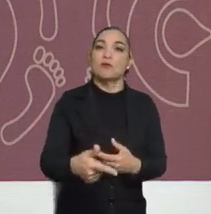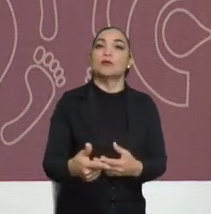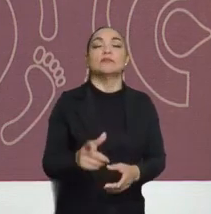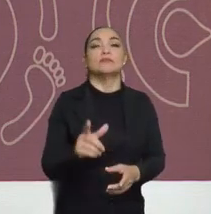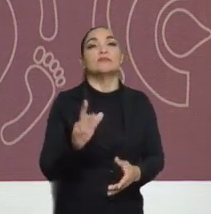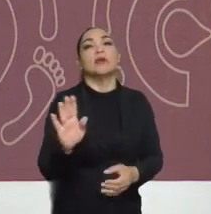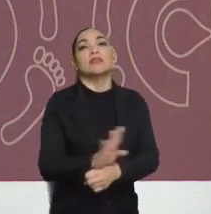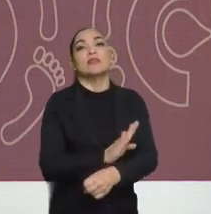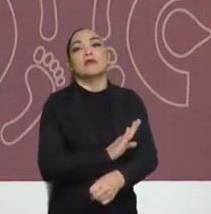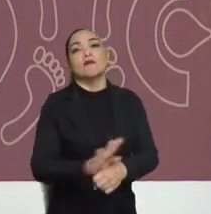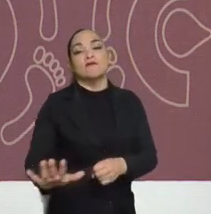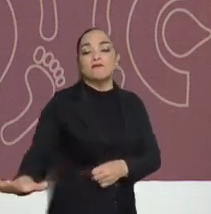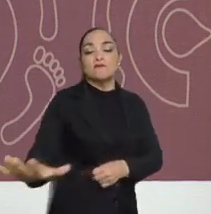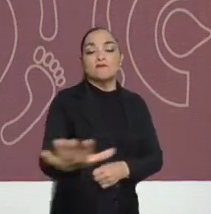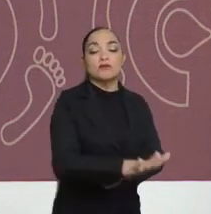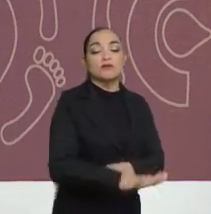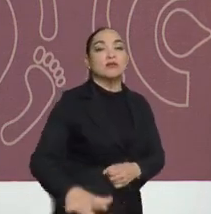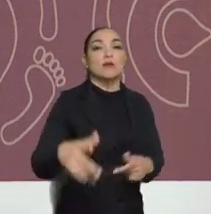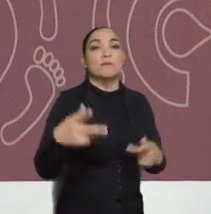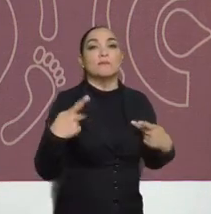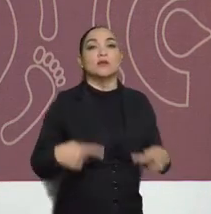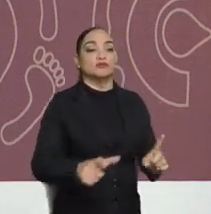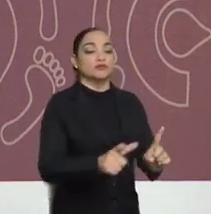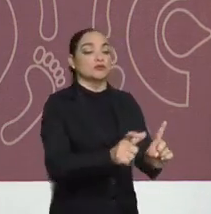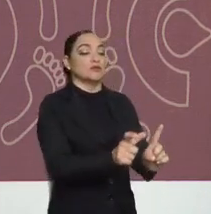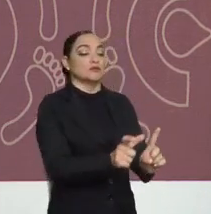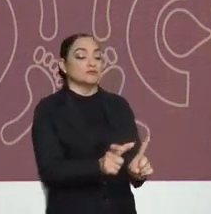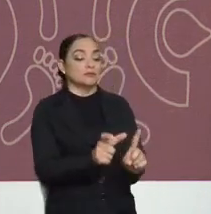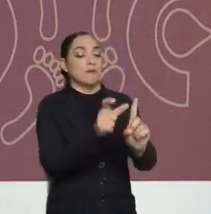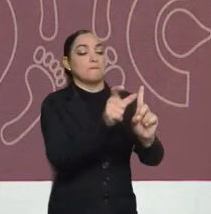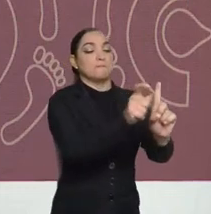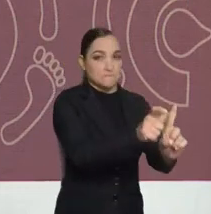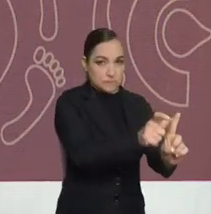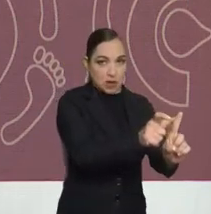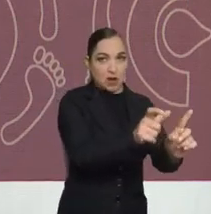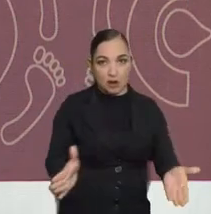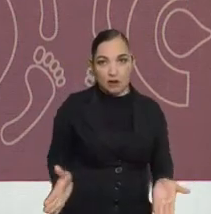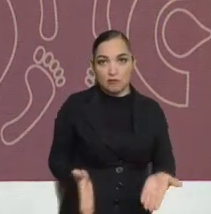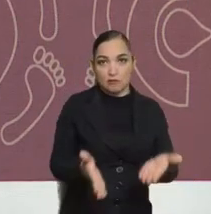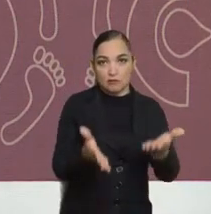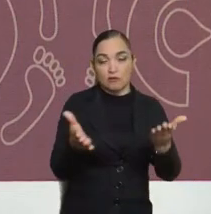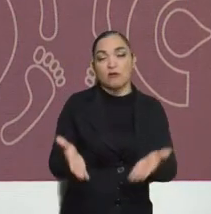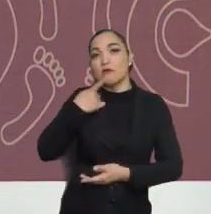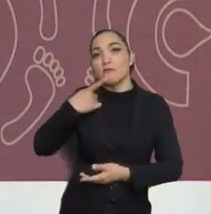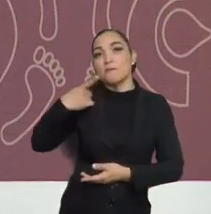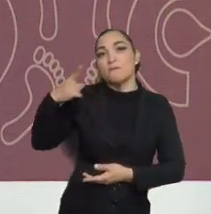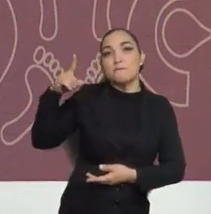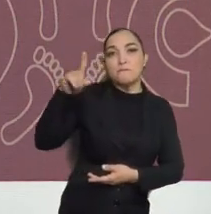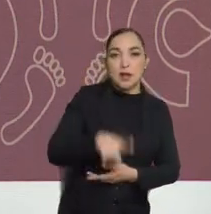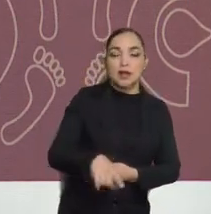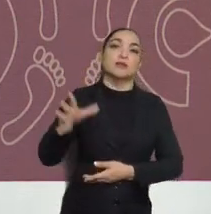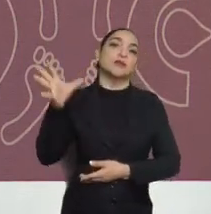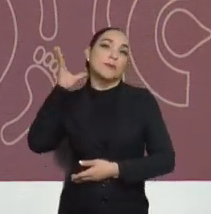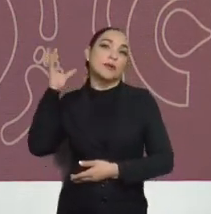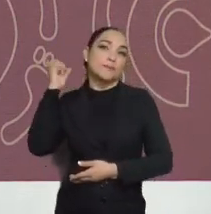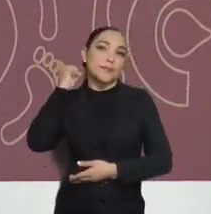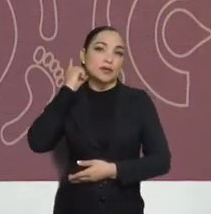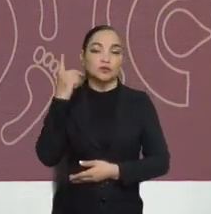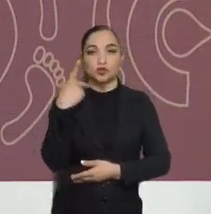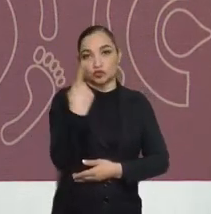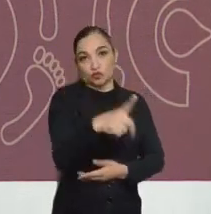que promovieron los amparos y que de ninguna manera detiene o ata de manos al Congreso para realizar lo que sean sus facultades